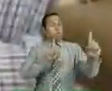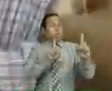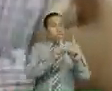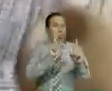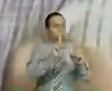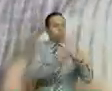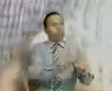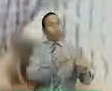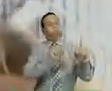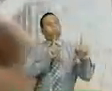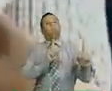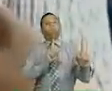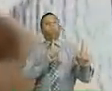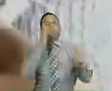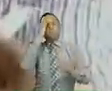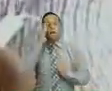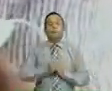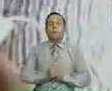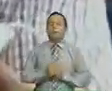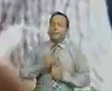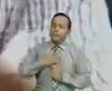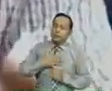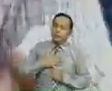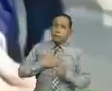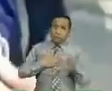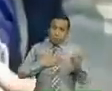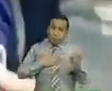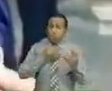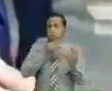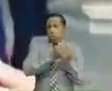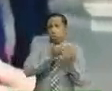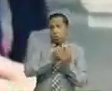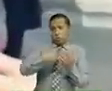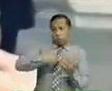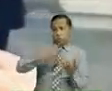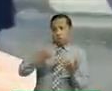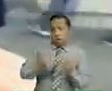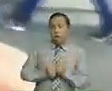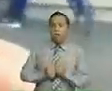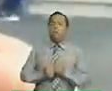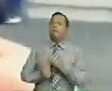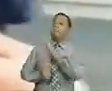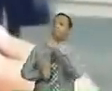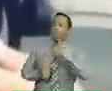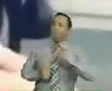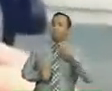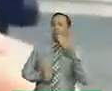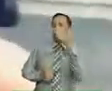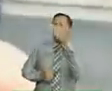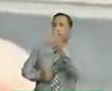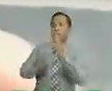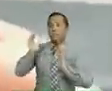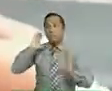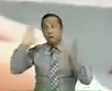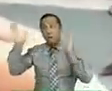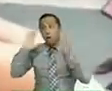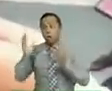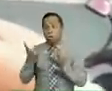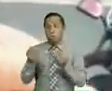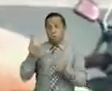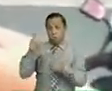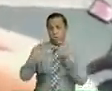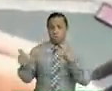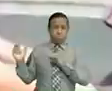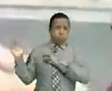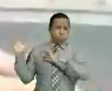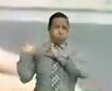una aquí al almacén. Y veo a Babahoyo en este cambio, la gente ha salido mucho a la calle y